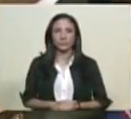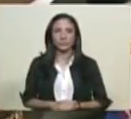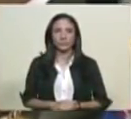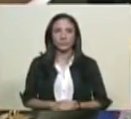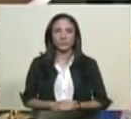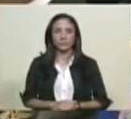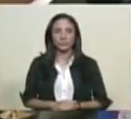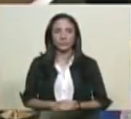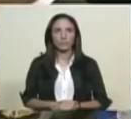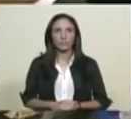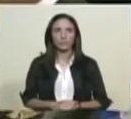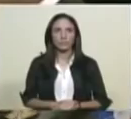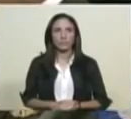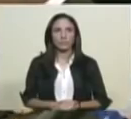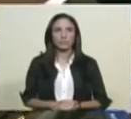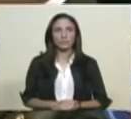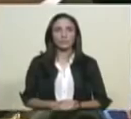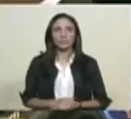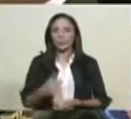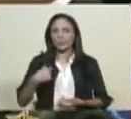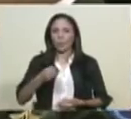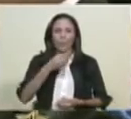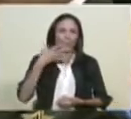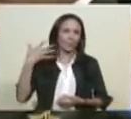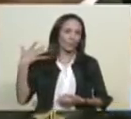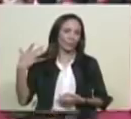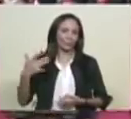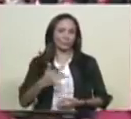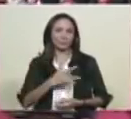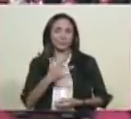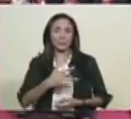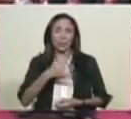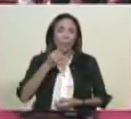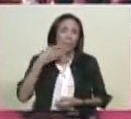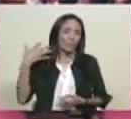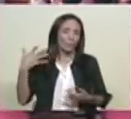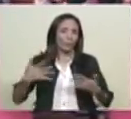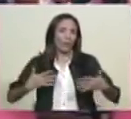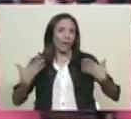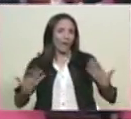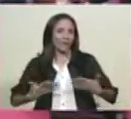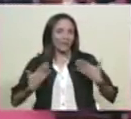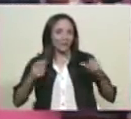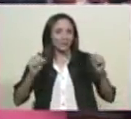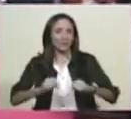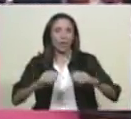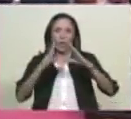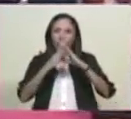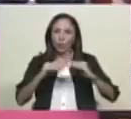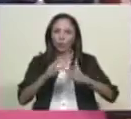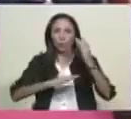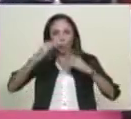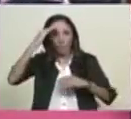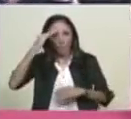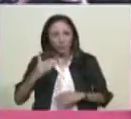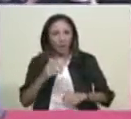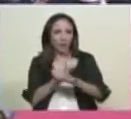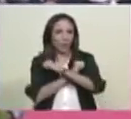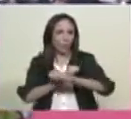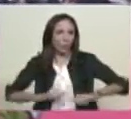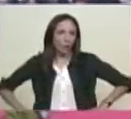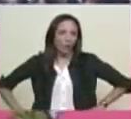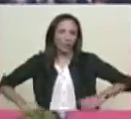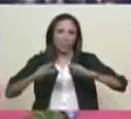Mayor Superior. Orgulloso me siento de la Fuerza Armada Nacional Bolivariana, Republicana